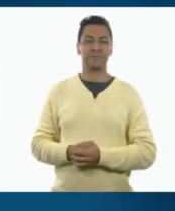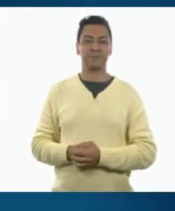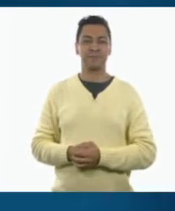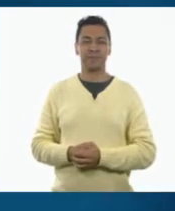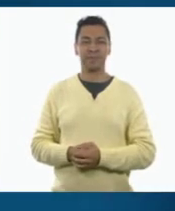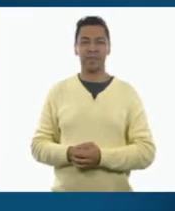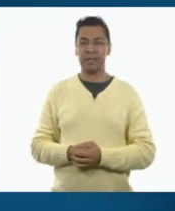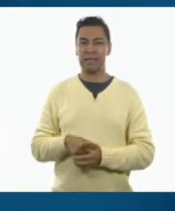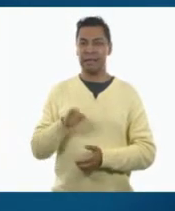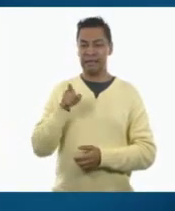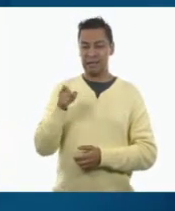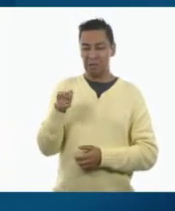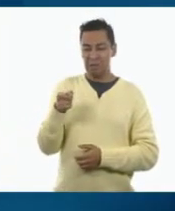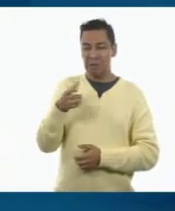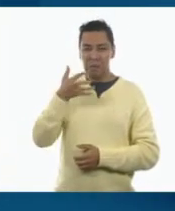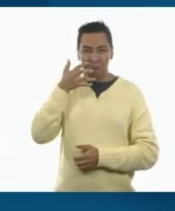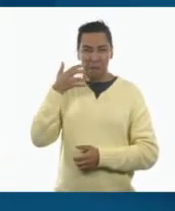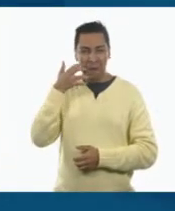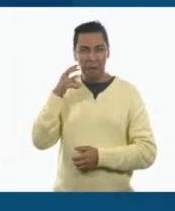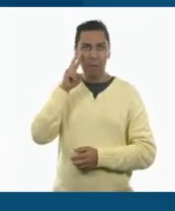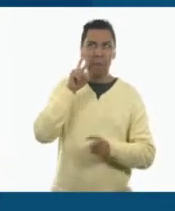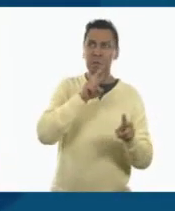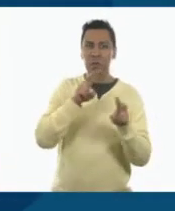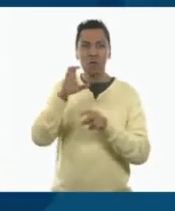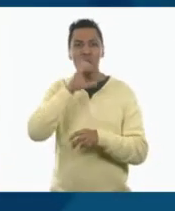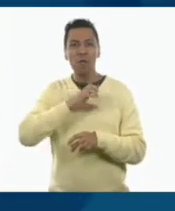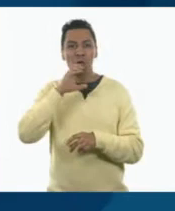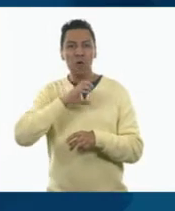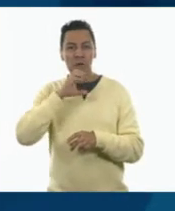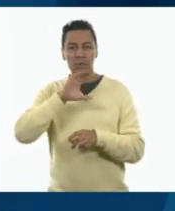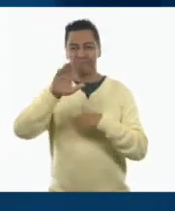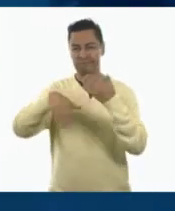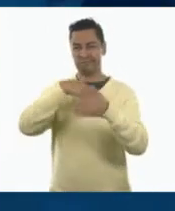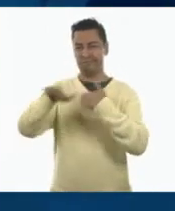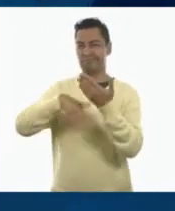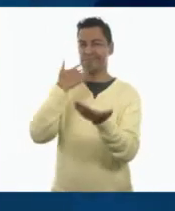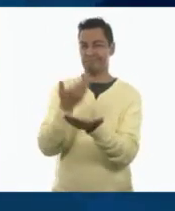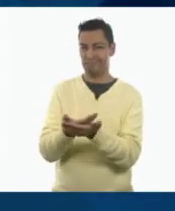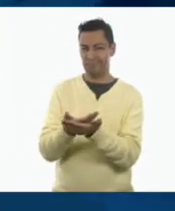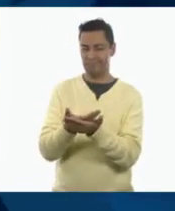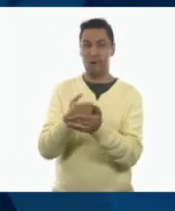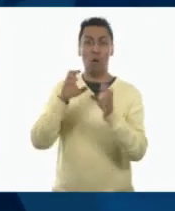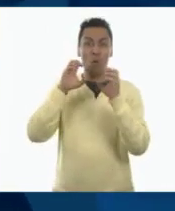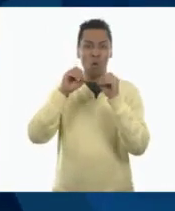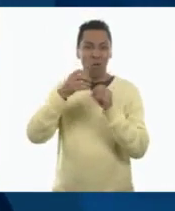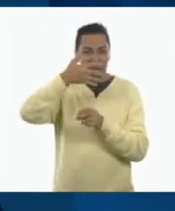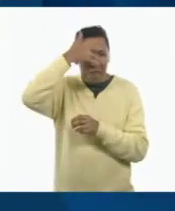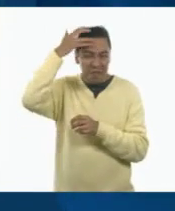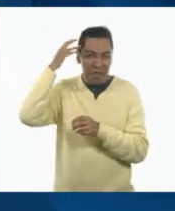La curiosidad mató al gato o el león cree que todos son de su condición.